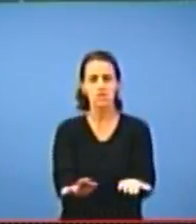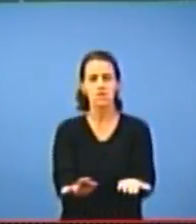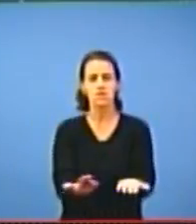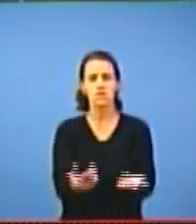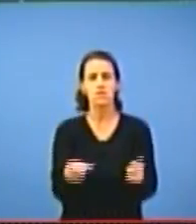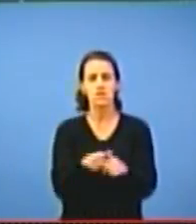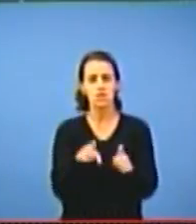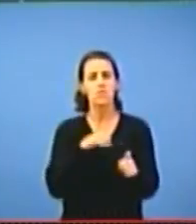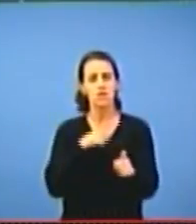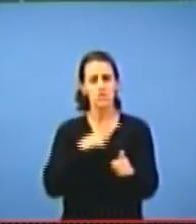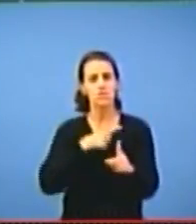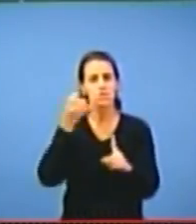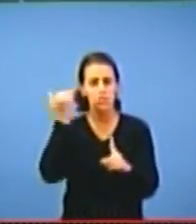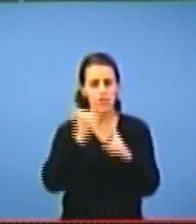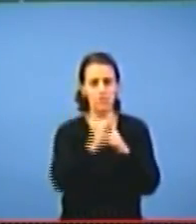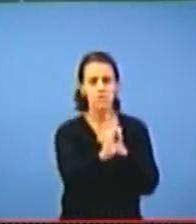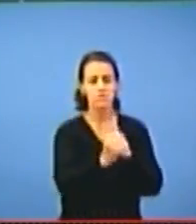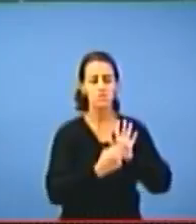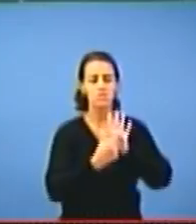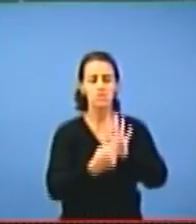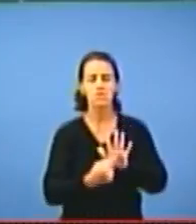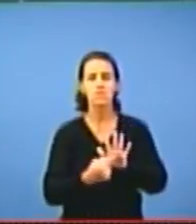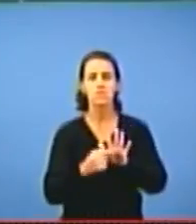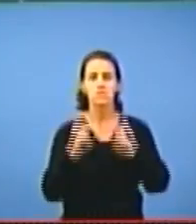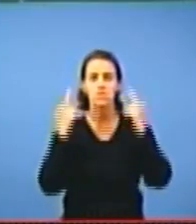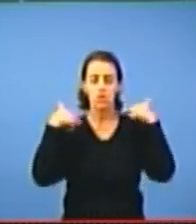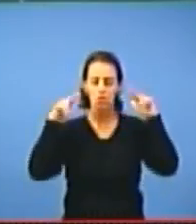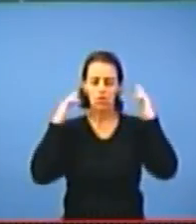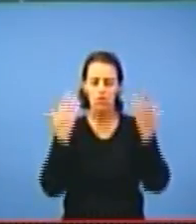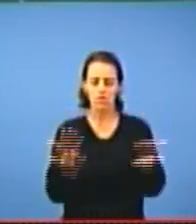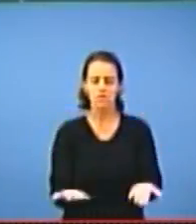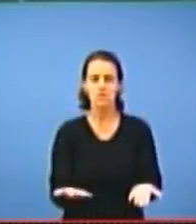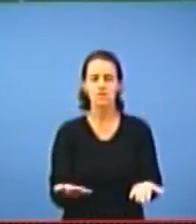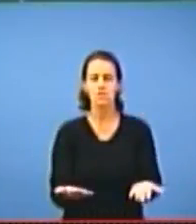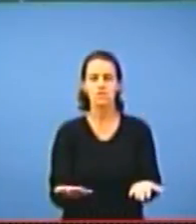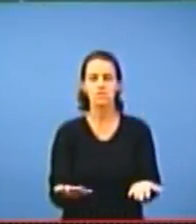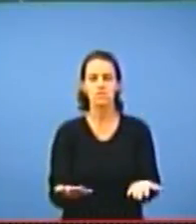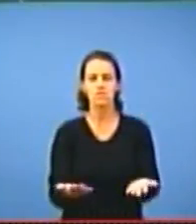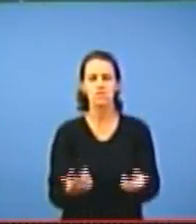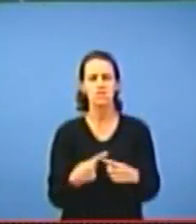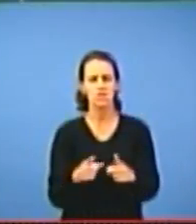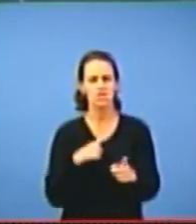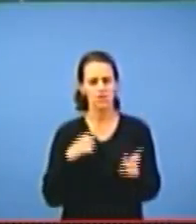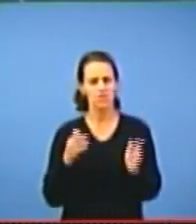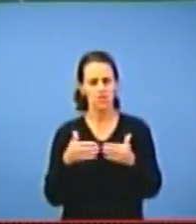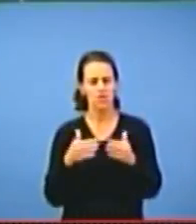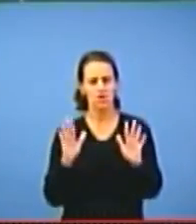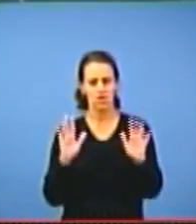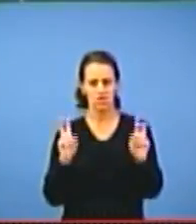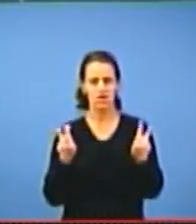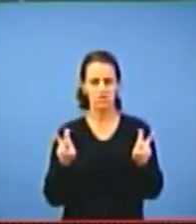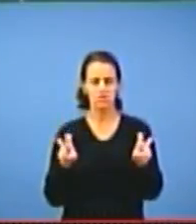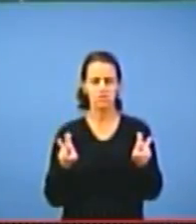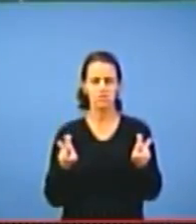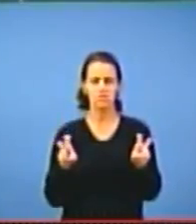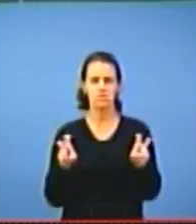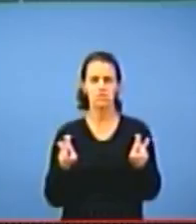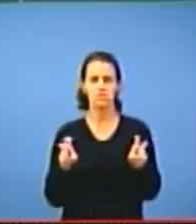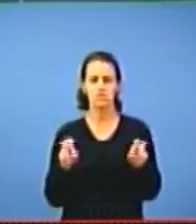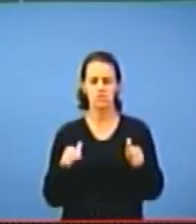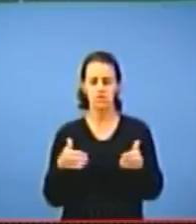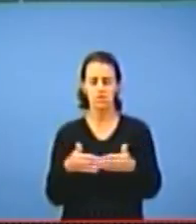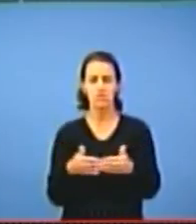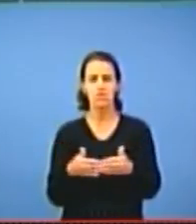en la profecía que había en el Cordero. Todo estaba allí. Pero yo quería enfocar el asunto, pasando esta fase